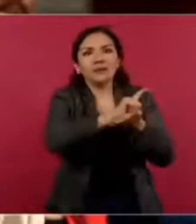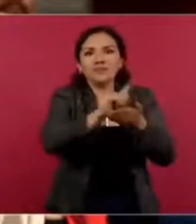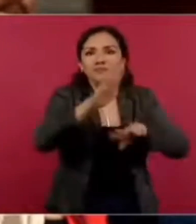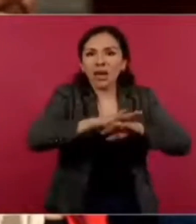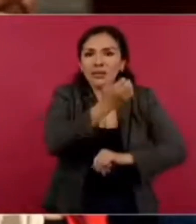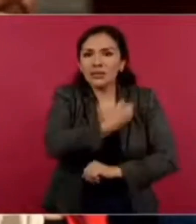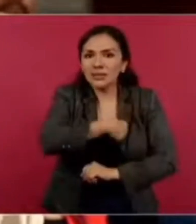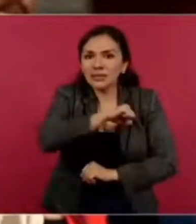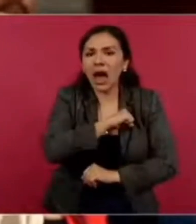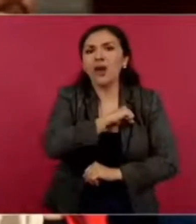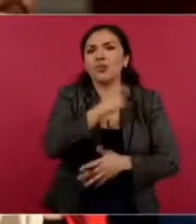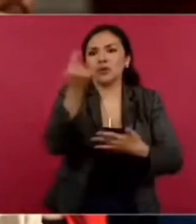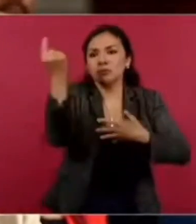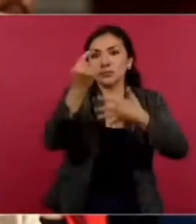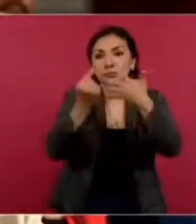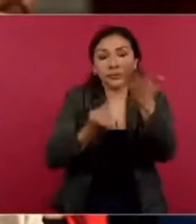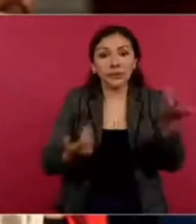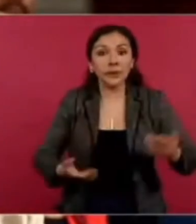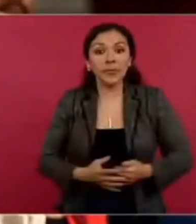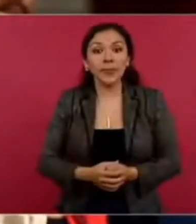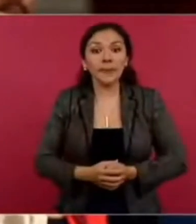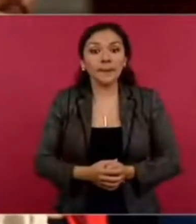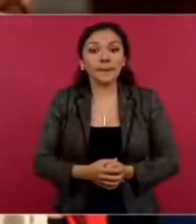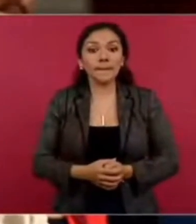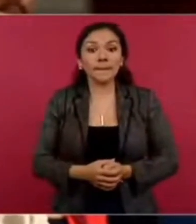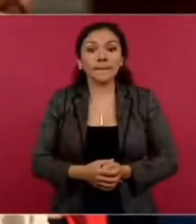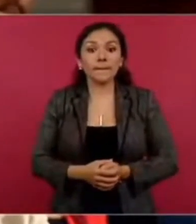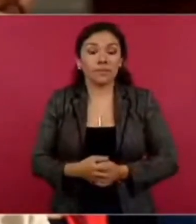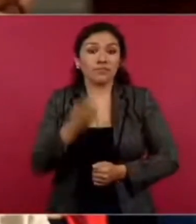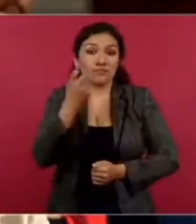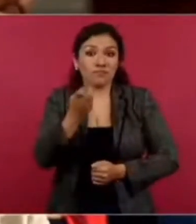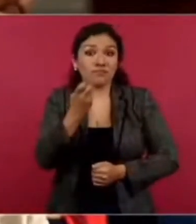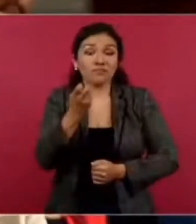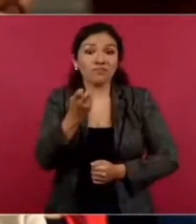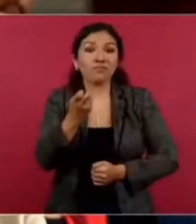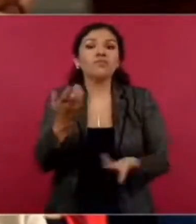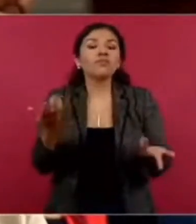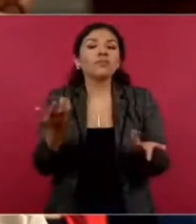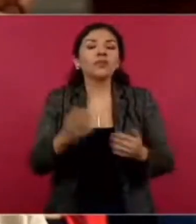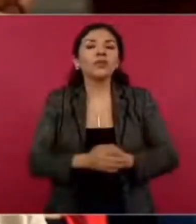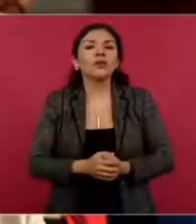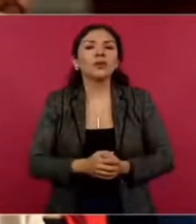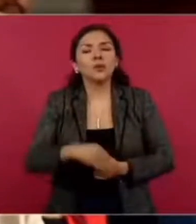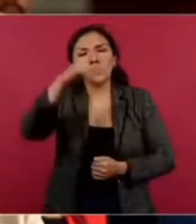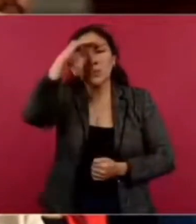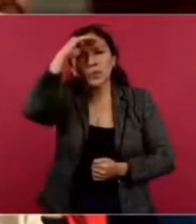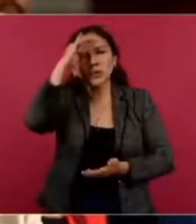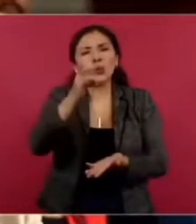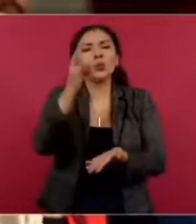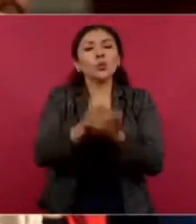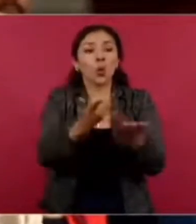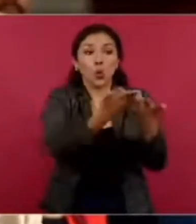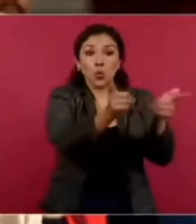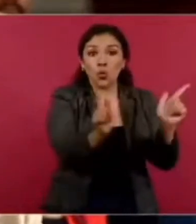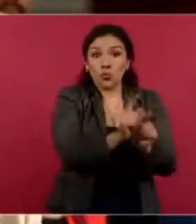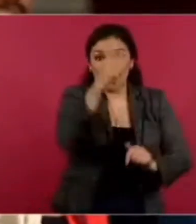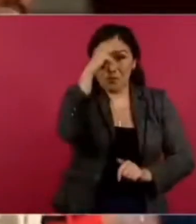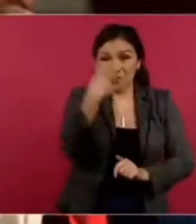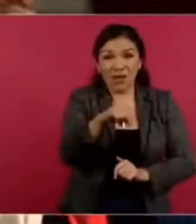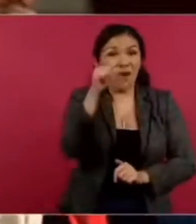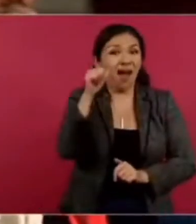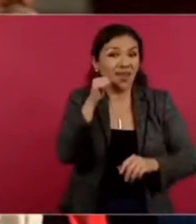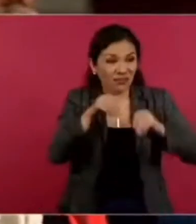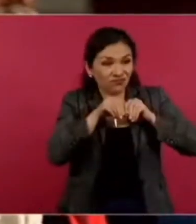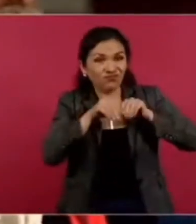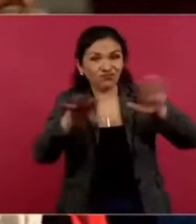entre otros derechos humanos. En este sentido, presidente, pues no solo se trata de Grupo México, que ayer se dio a